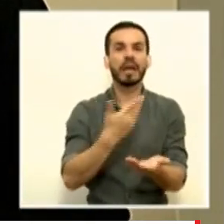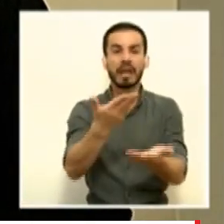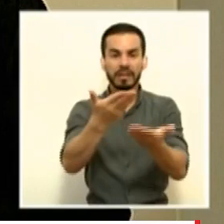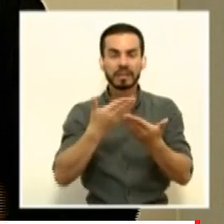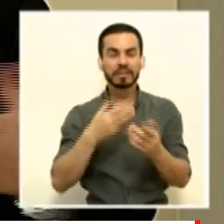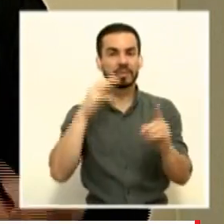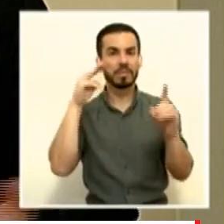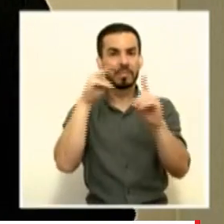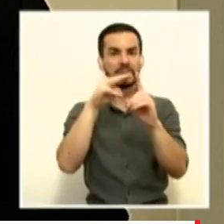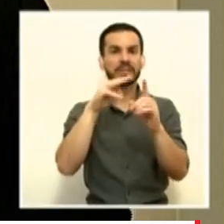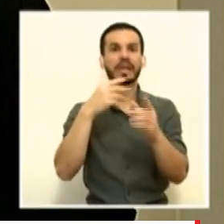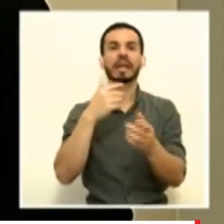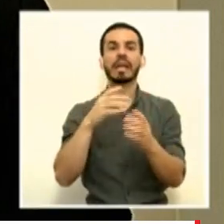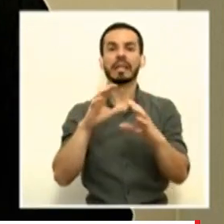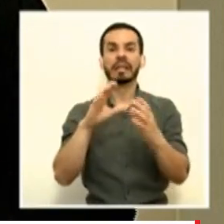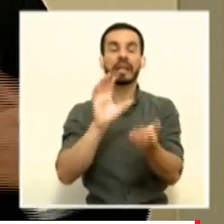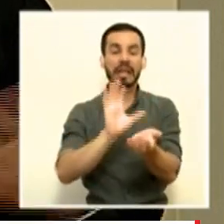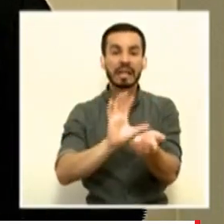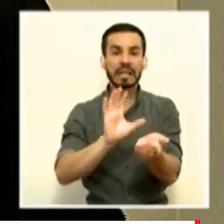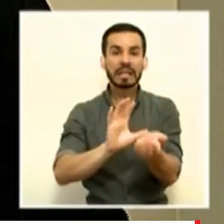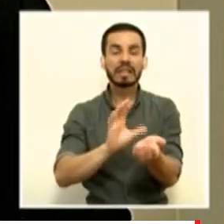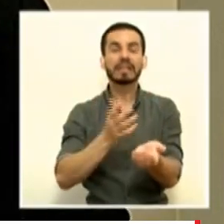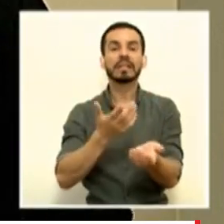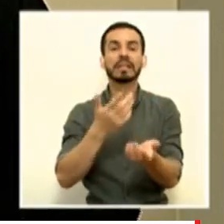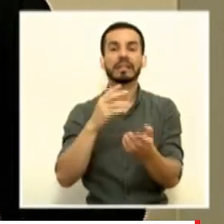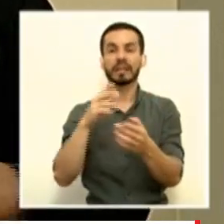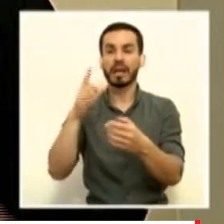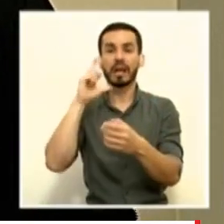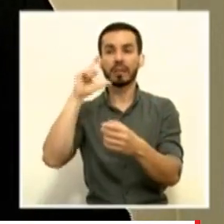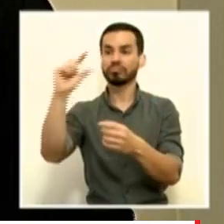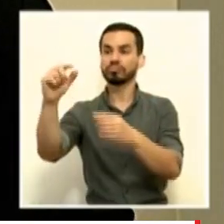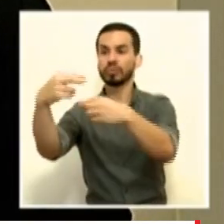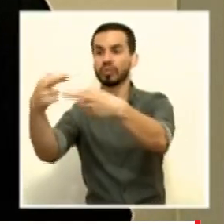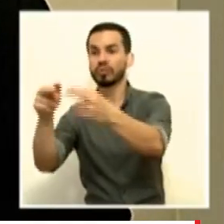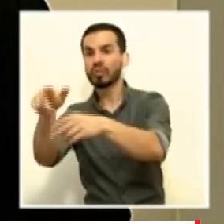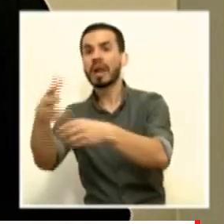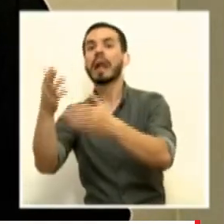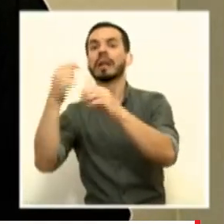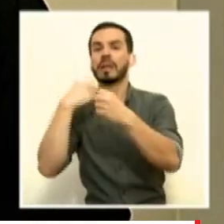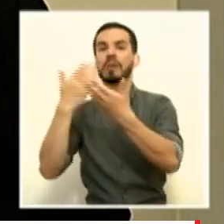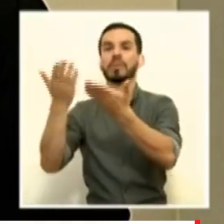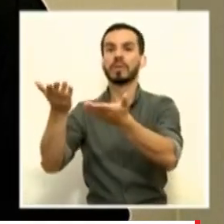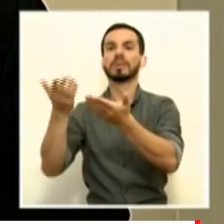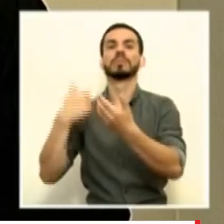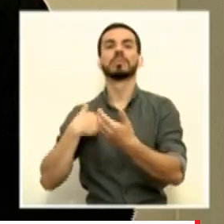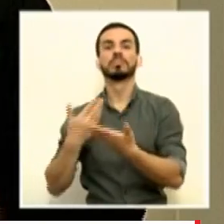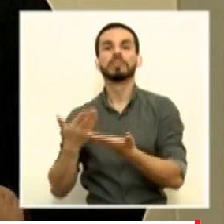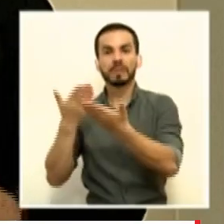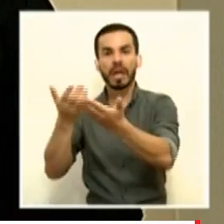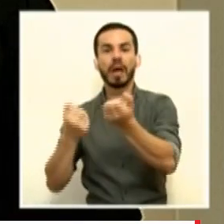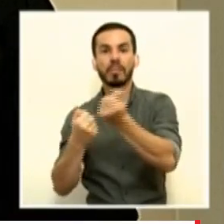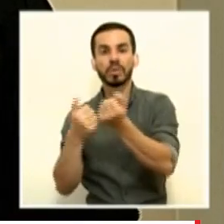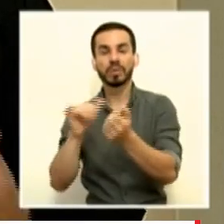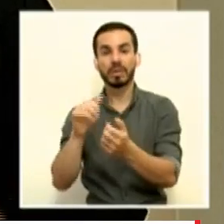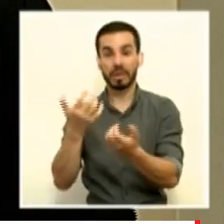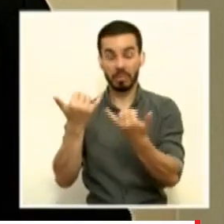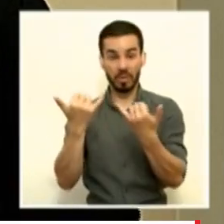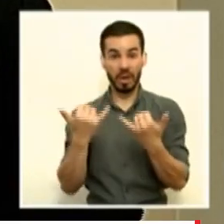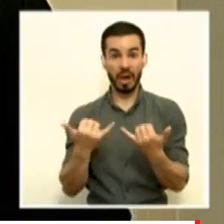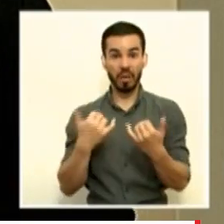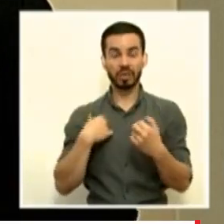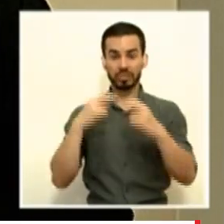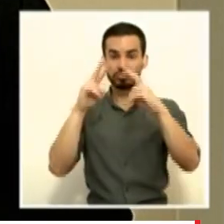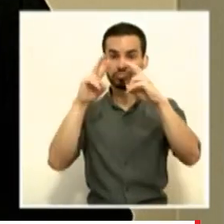recibido mensajes de clínicas de zonas rurales que se han puesto a disposición de la institución. Por el momento